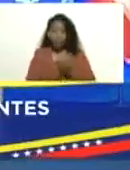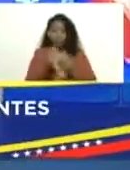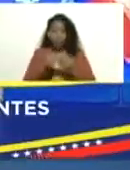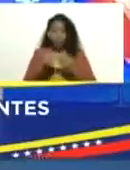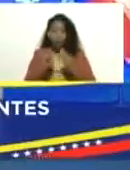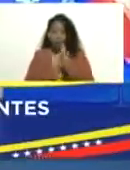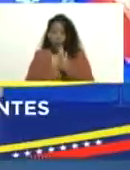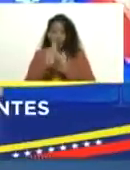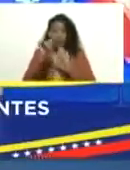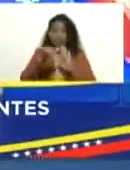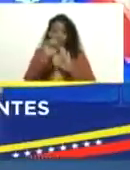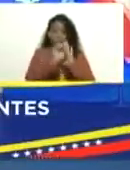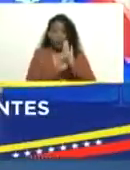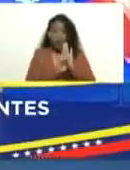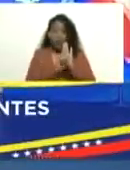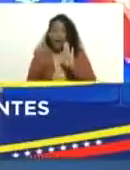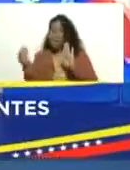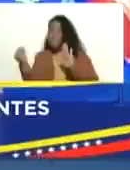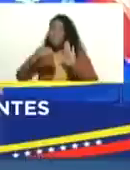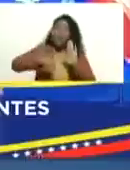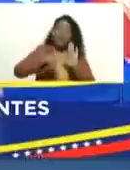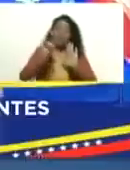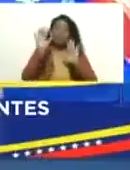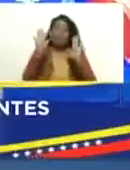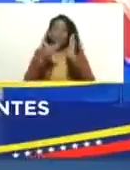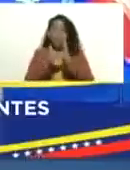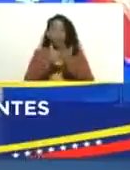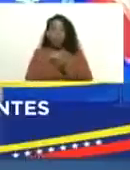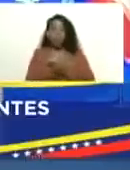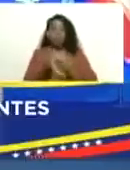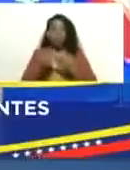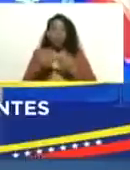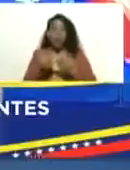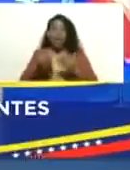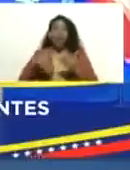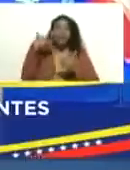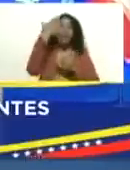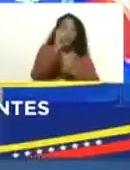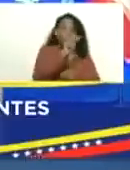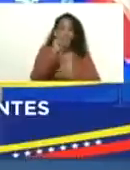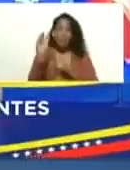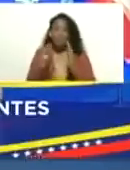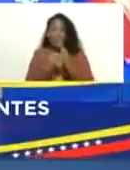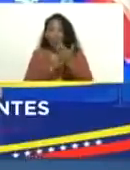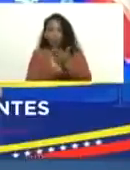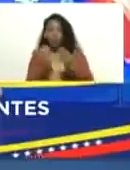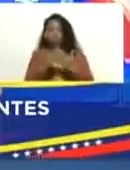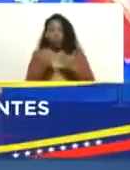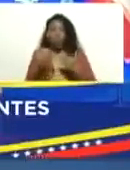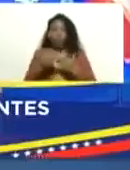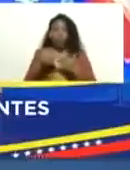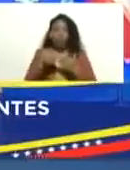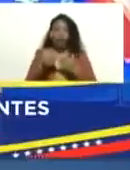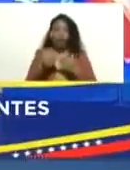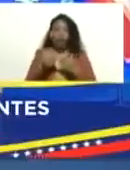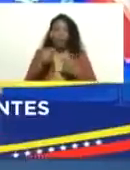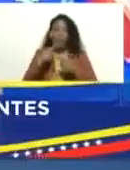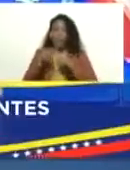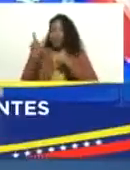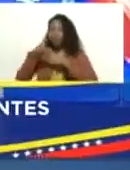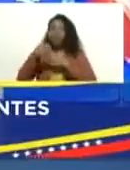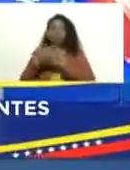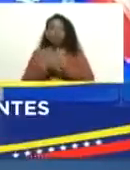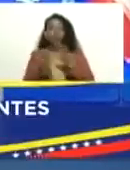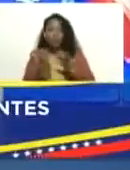esta etapa a 10.000 millones de dólares y luego a 20.000 millones de dólares. Para eso necesitamos una naviera y la